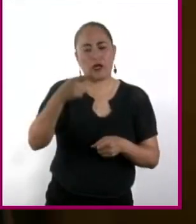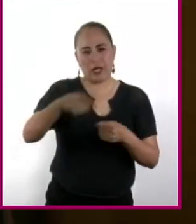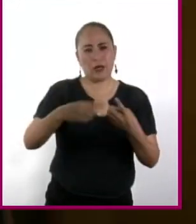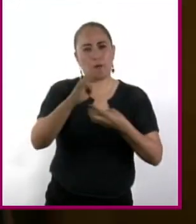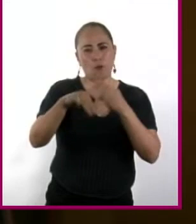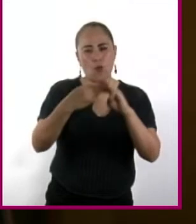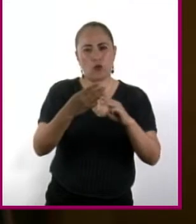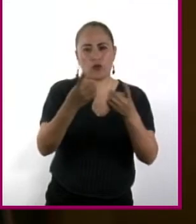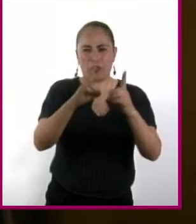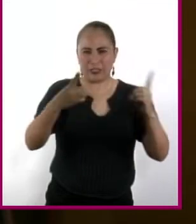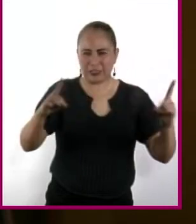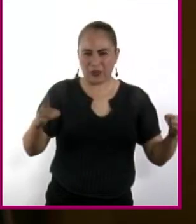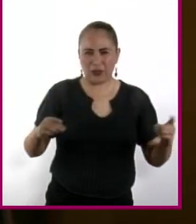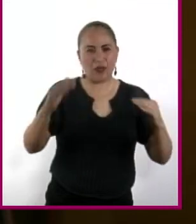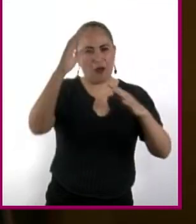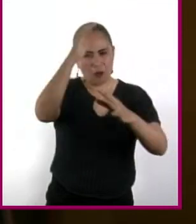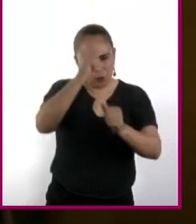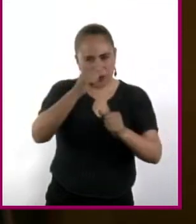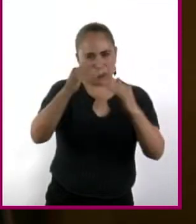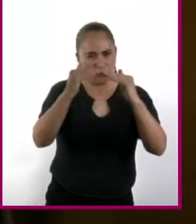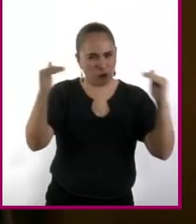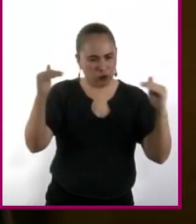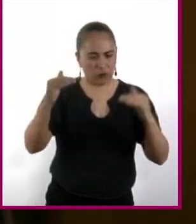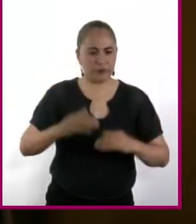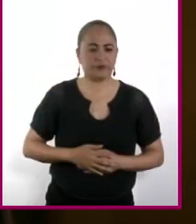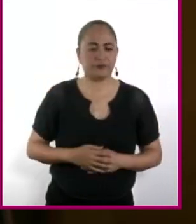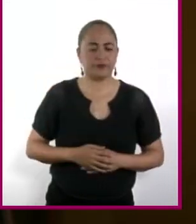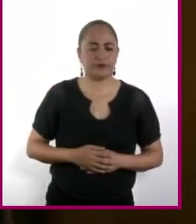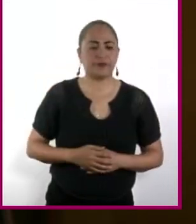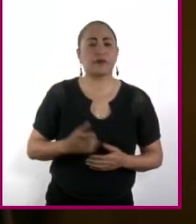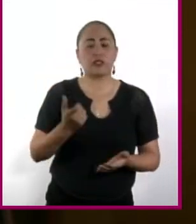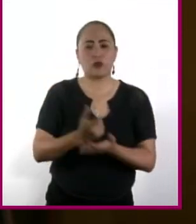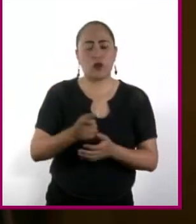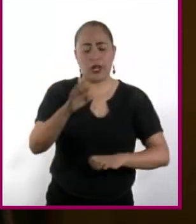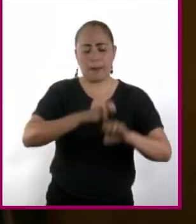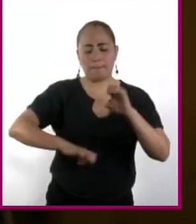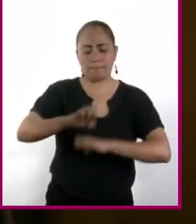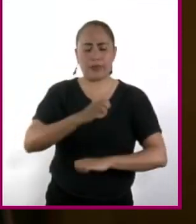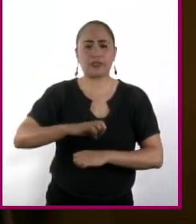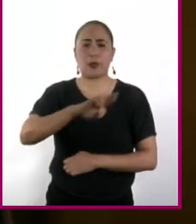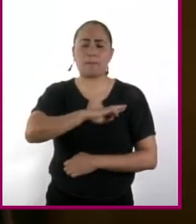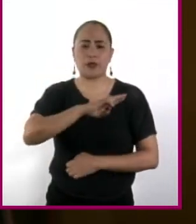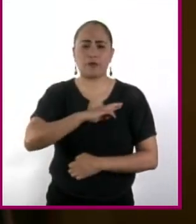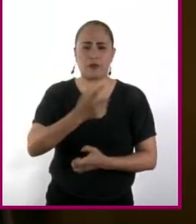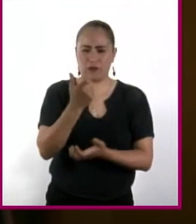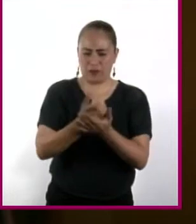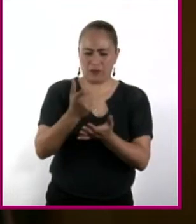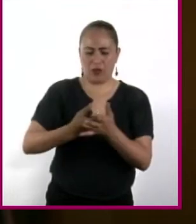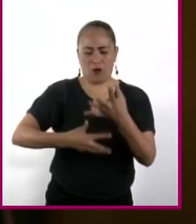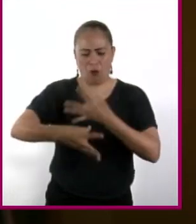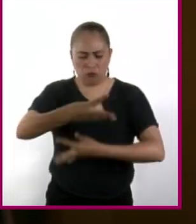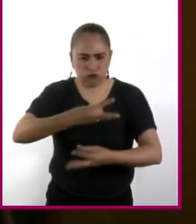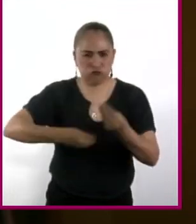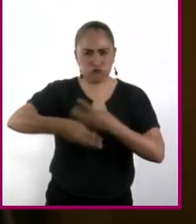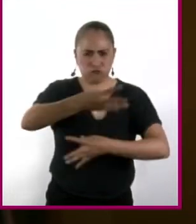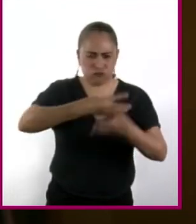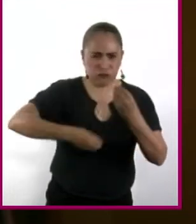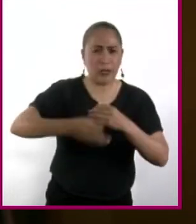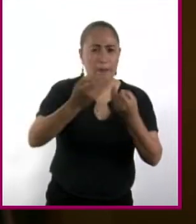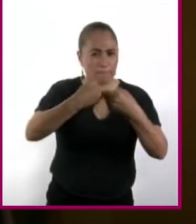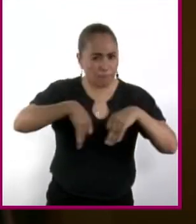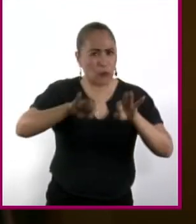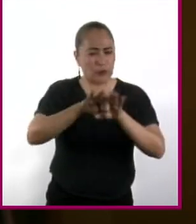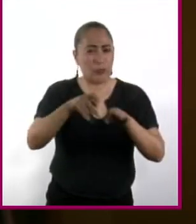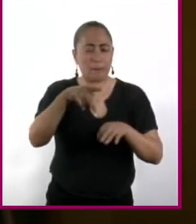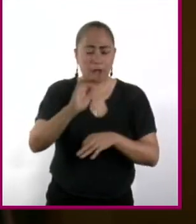desarrollado. Canalizar eficazmente los flujos de financiamiento privado es un aspecto vital, pero requiere fortalecer al